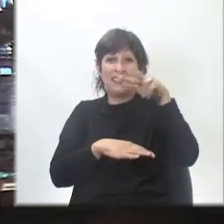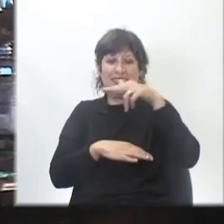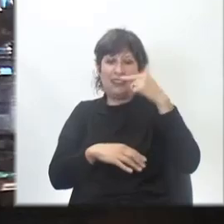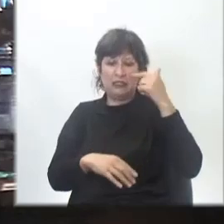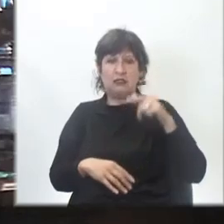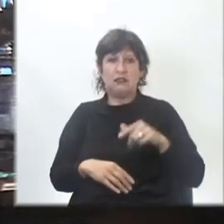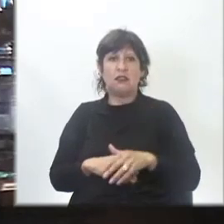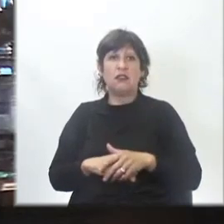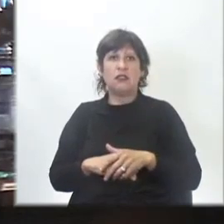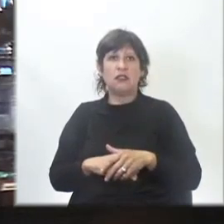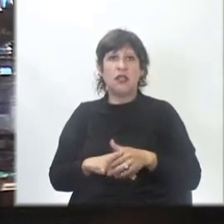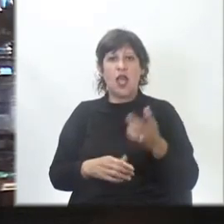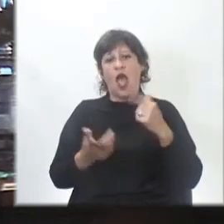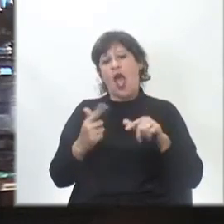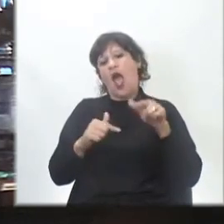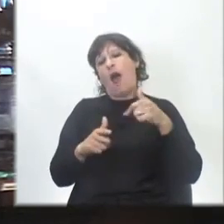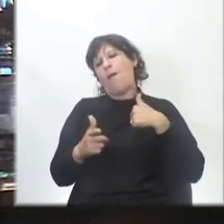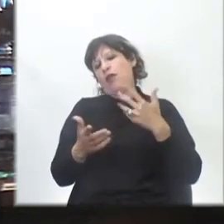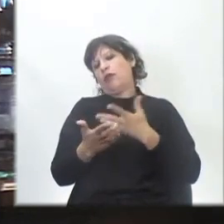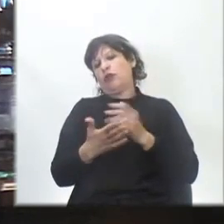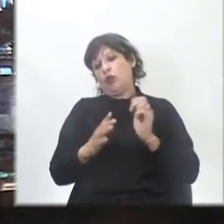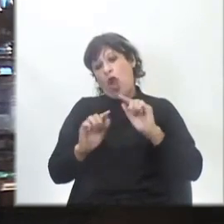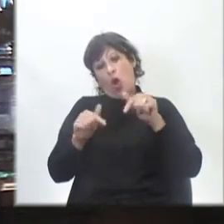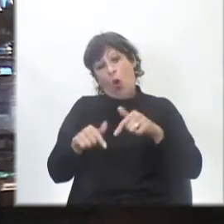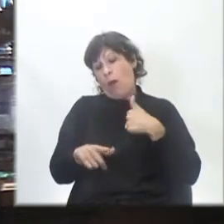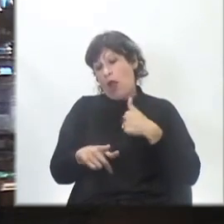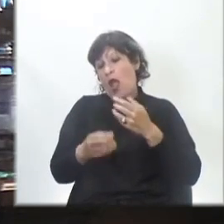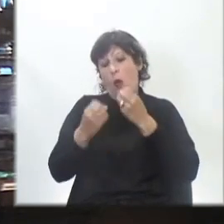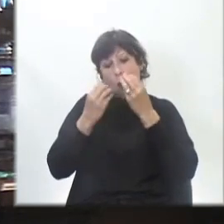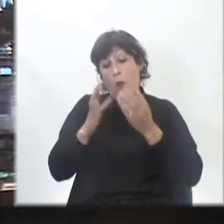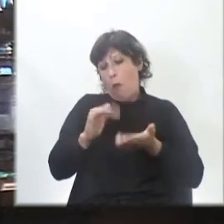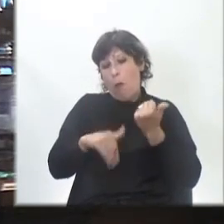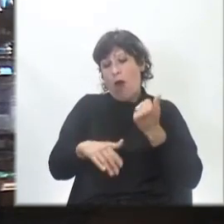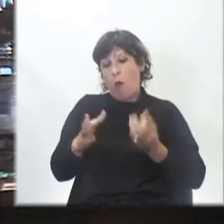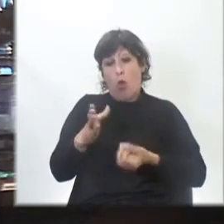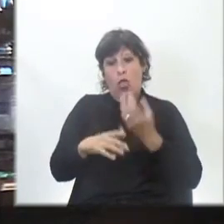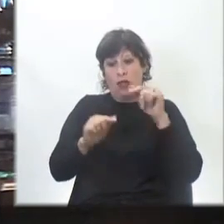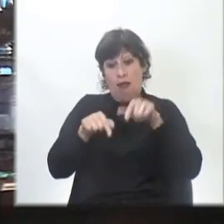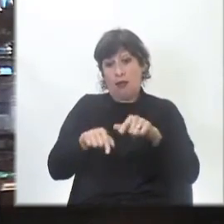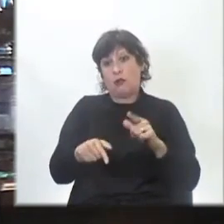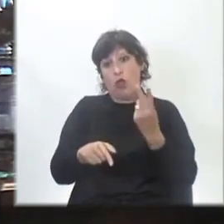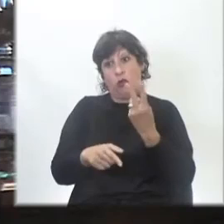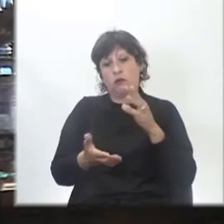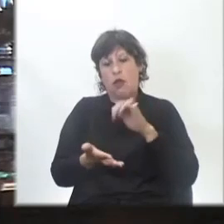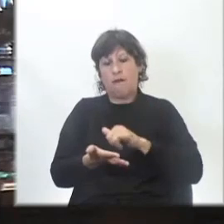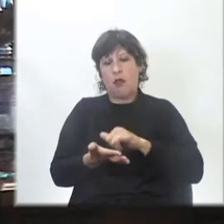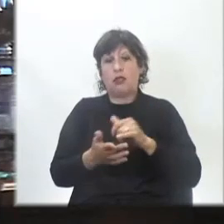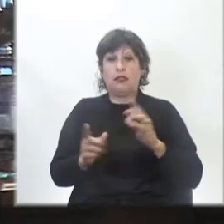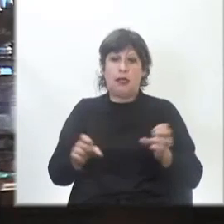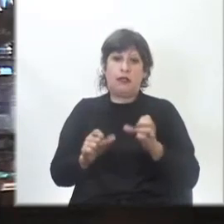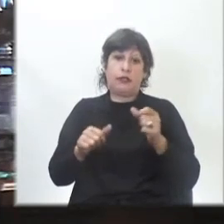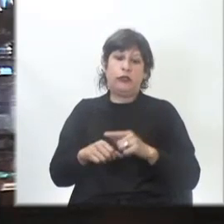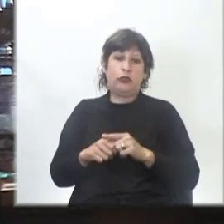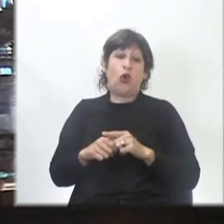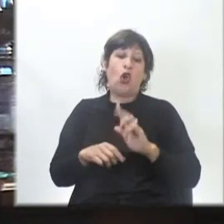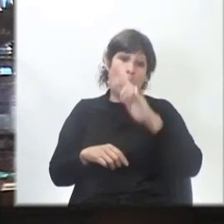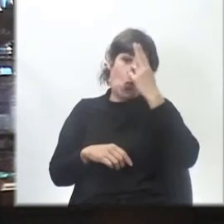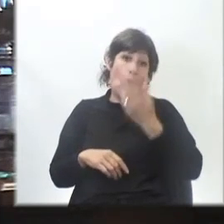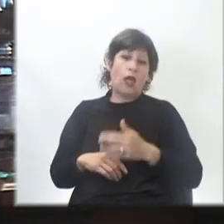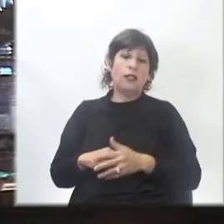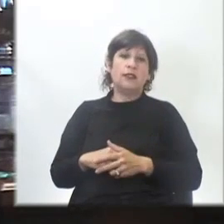drones. Pero esto es una compra maravillosa, es de las compras más modernas que realizó el